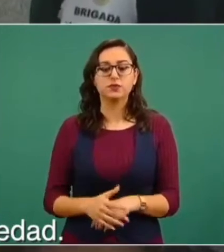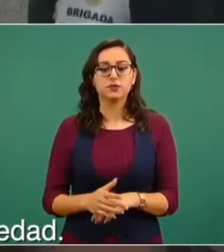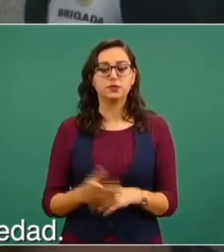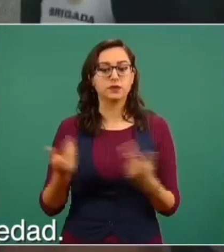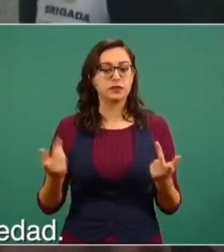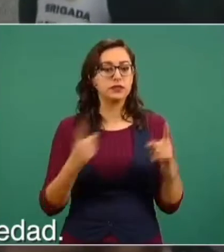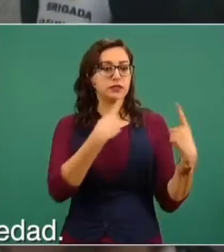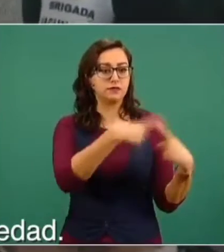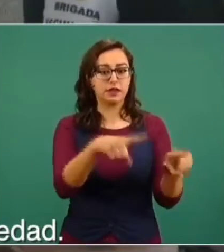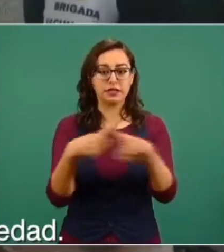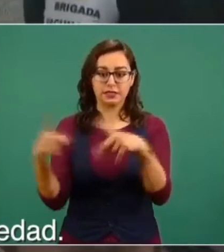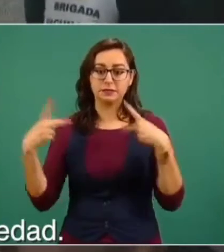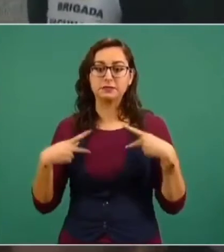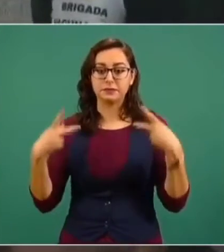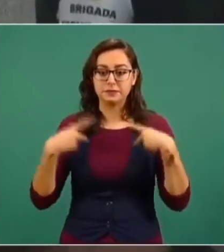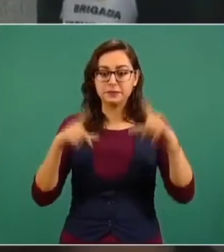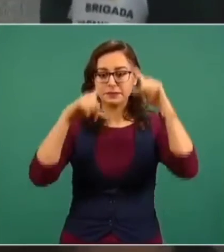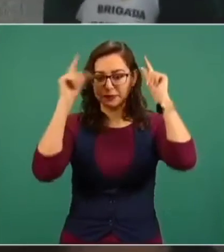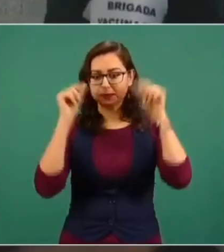a esta enfermedad.